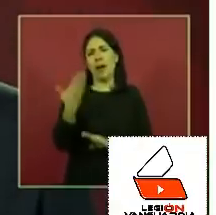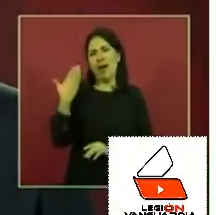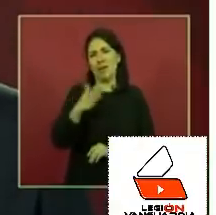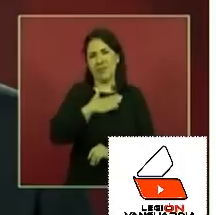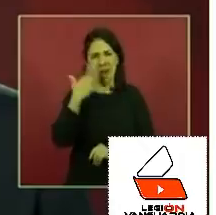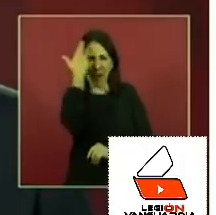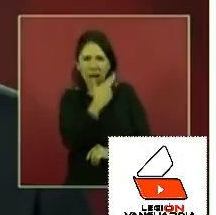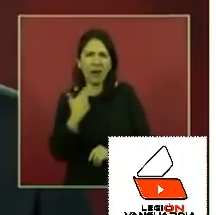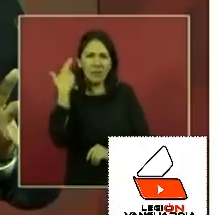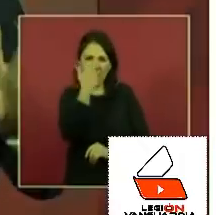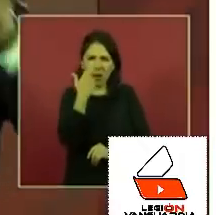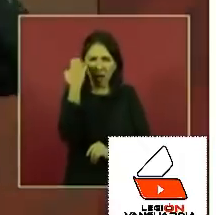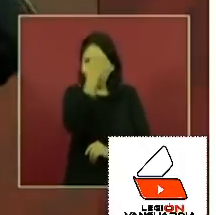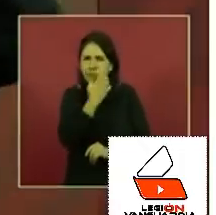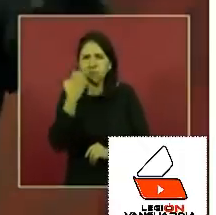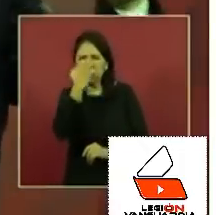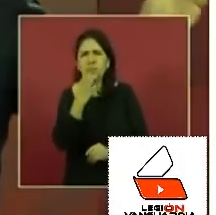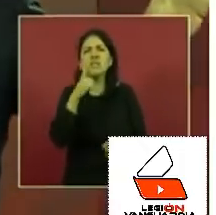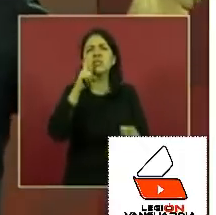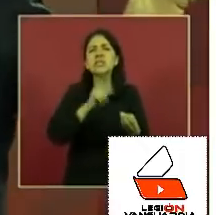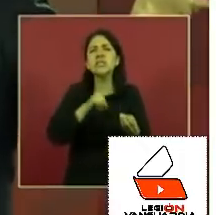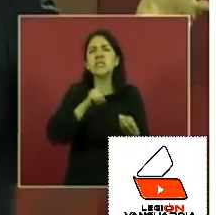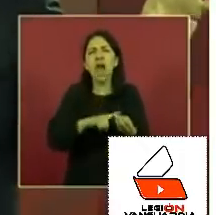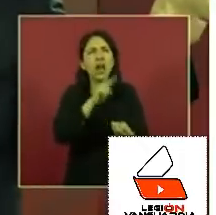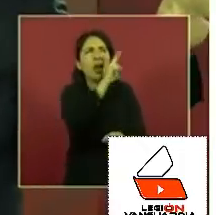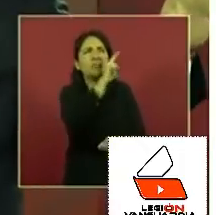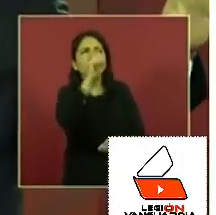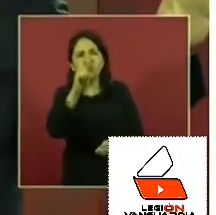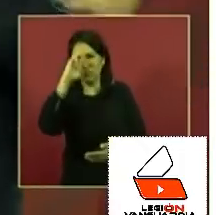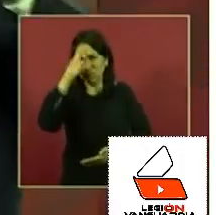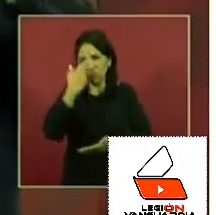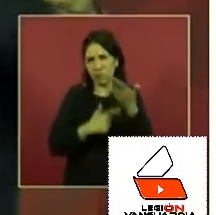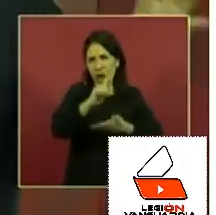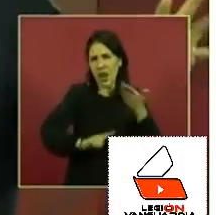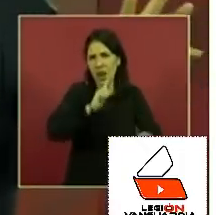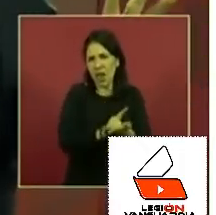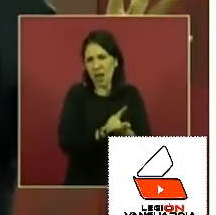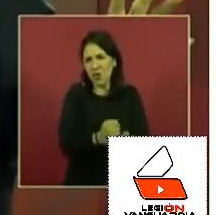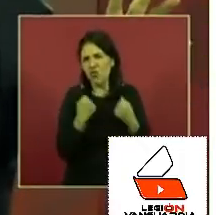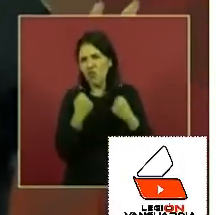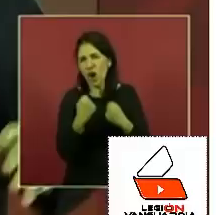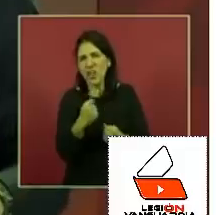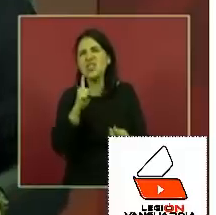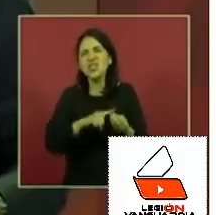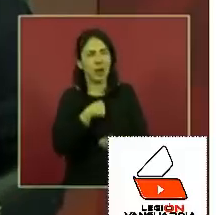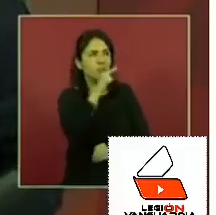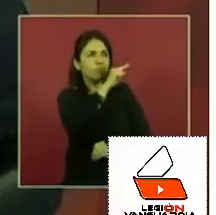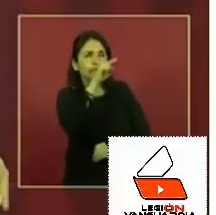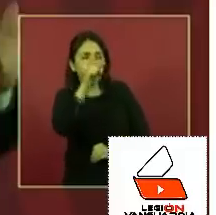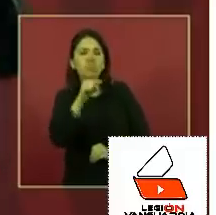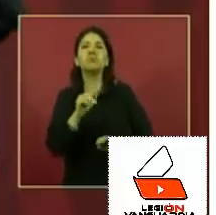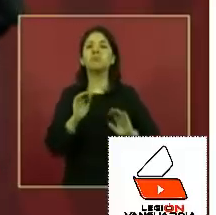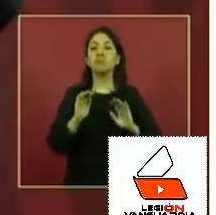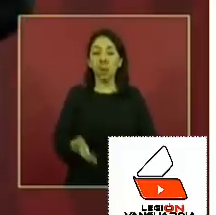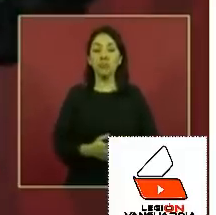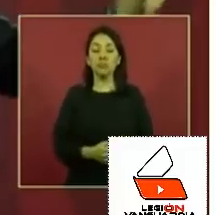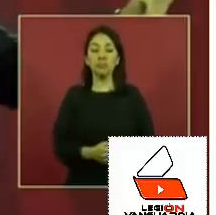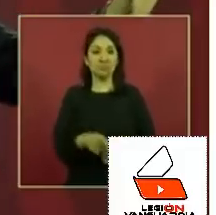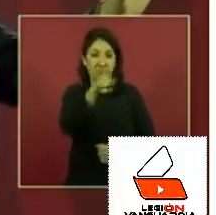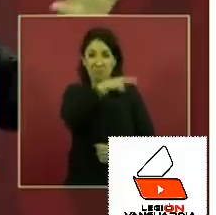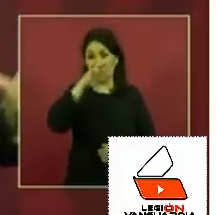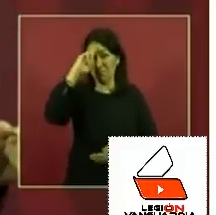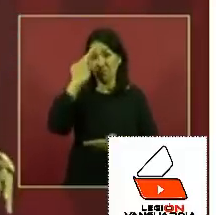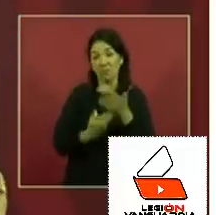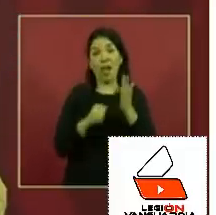De quienes Están En la ilegalidad Completa Que Violan La